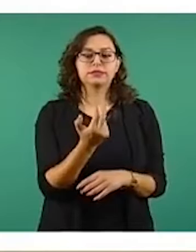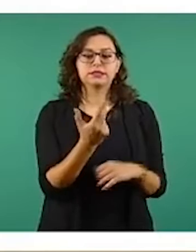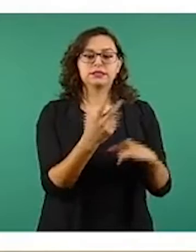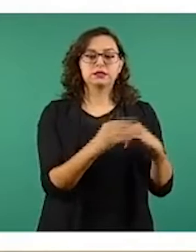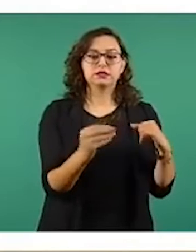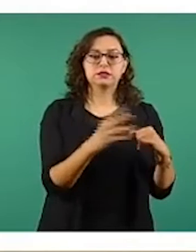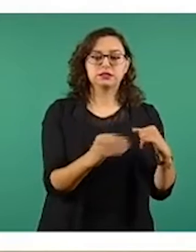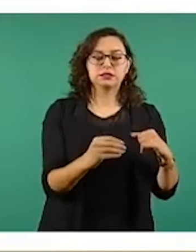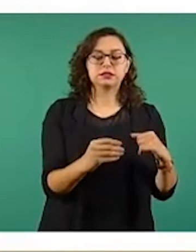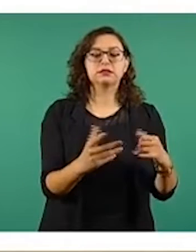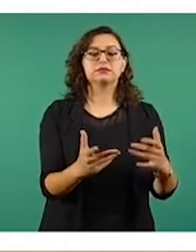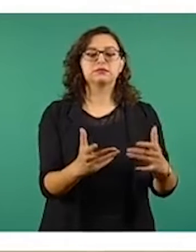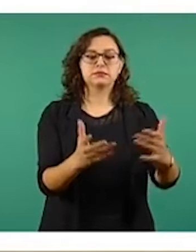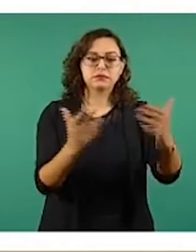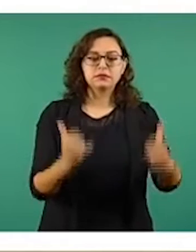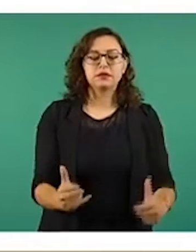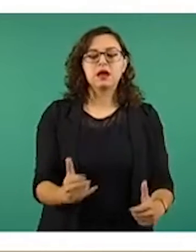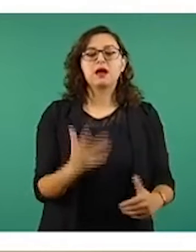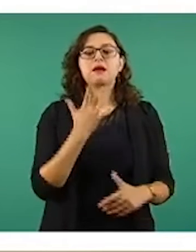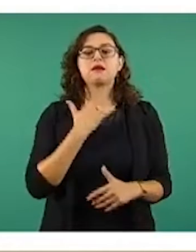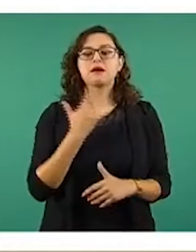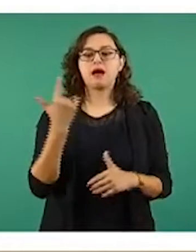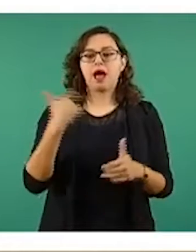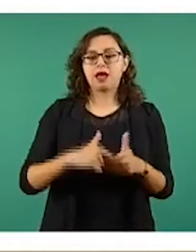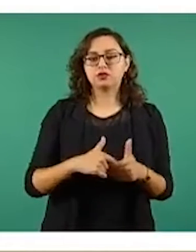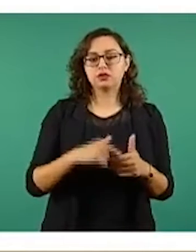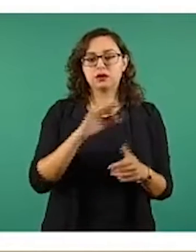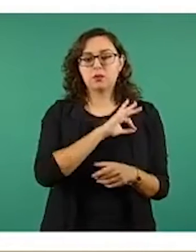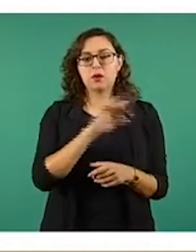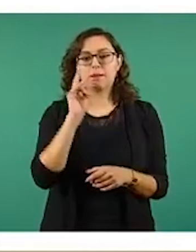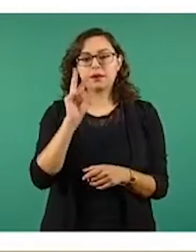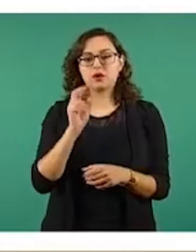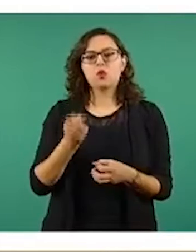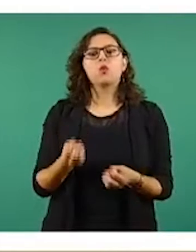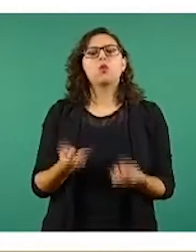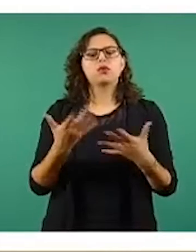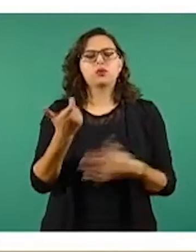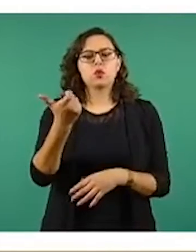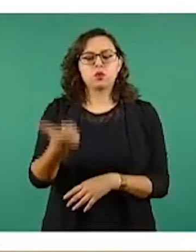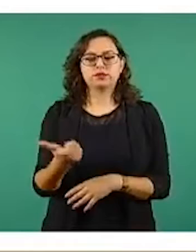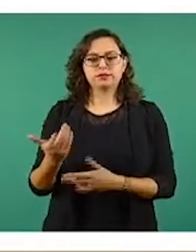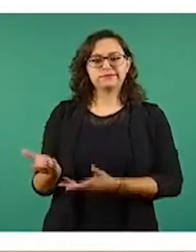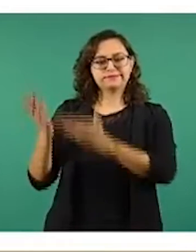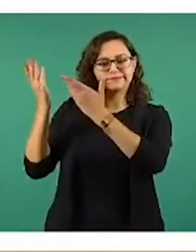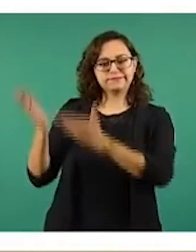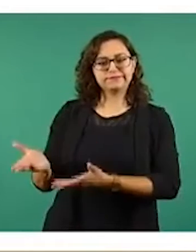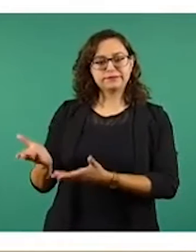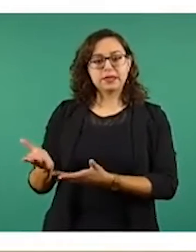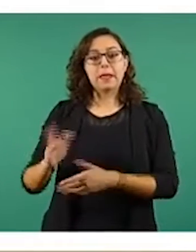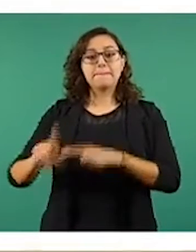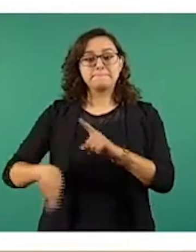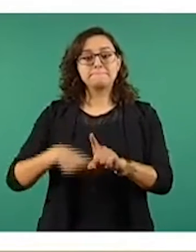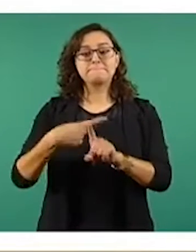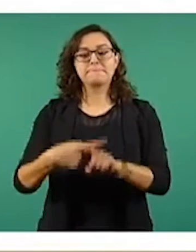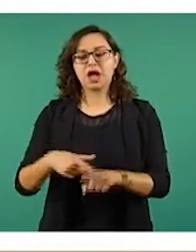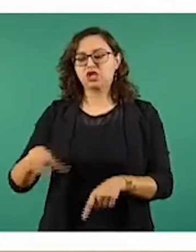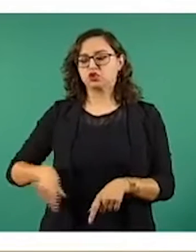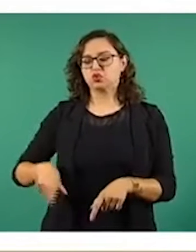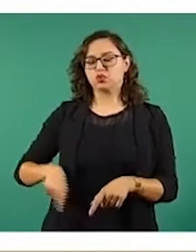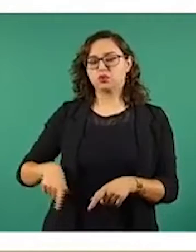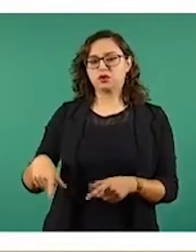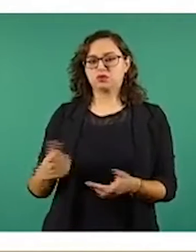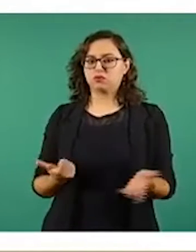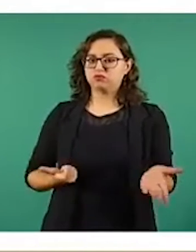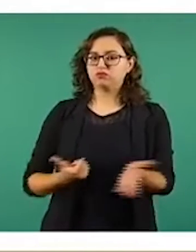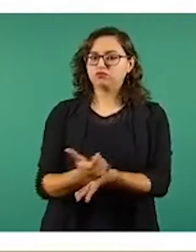$60.25, y en consecuencia el comportamiento de los promedios y de estos apoyos fiscales que ha instruido el